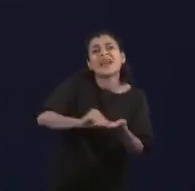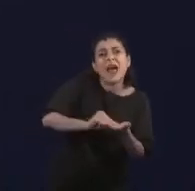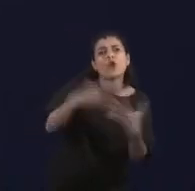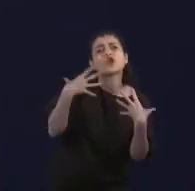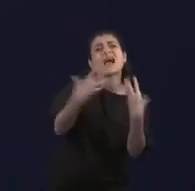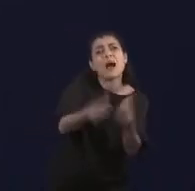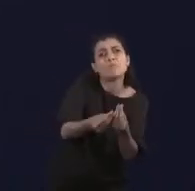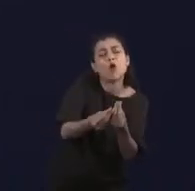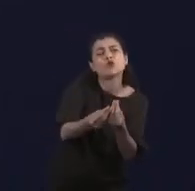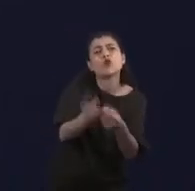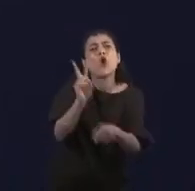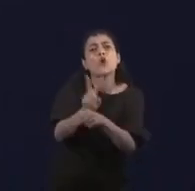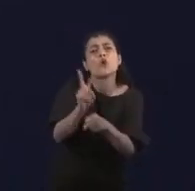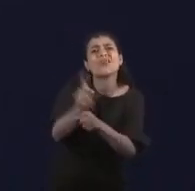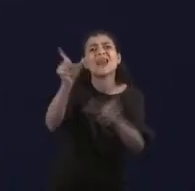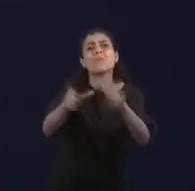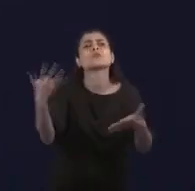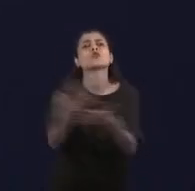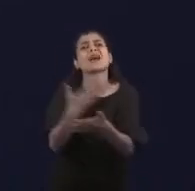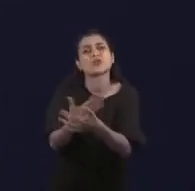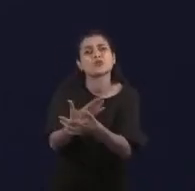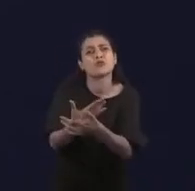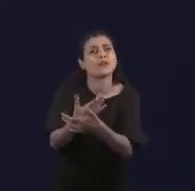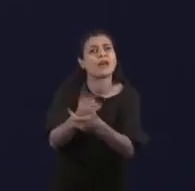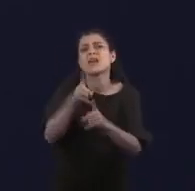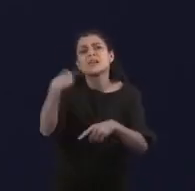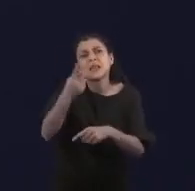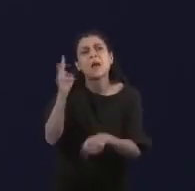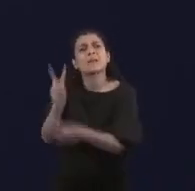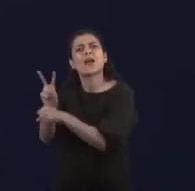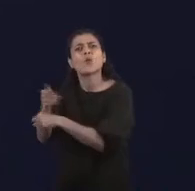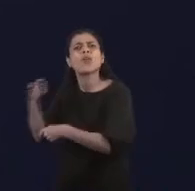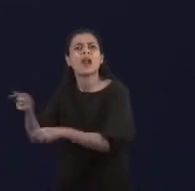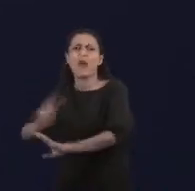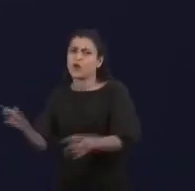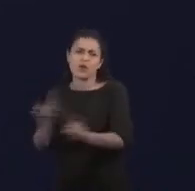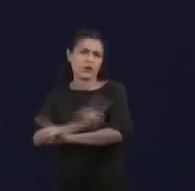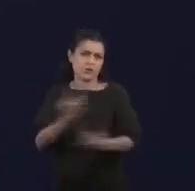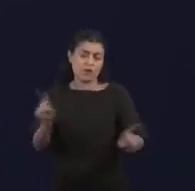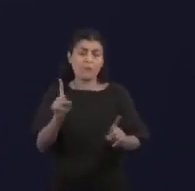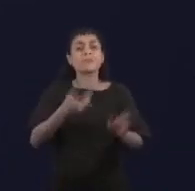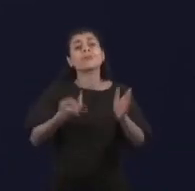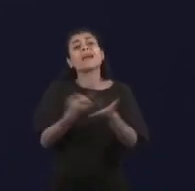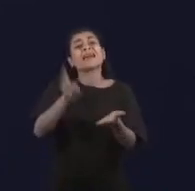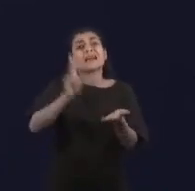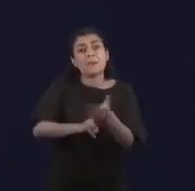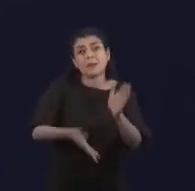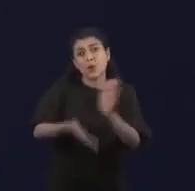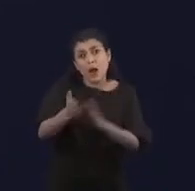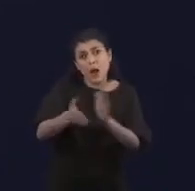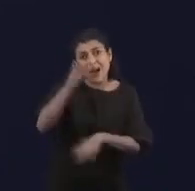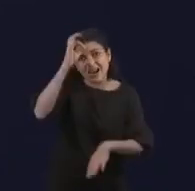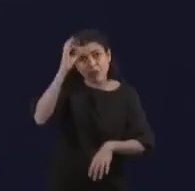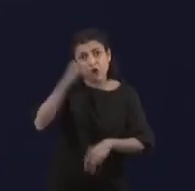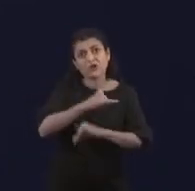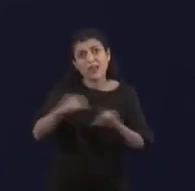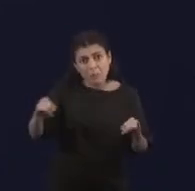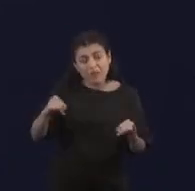que, repito, 12 horas, la ministra Bullrich y el ministro Cunio Libarona van a estar anunciando